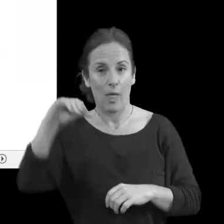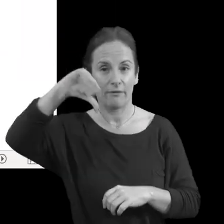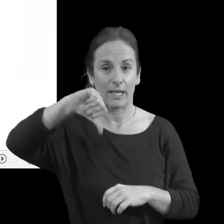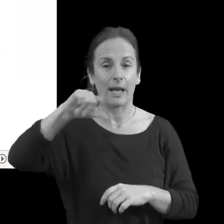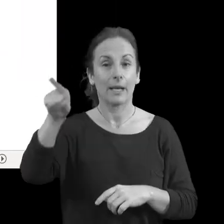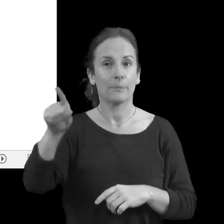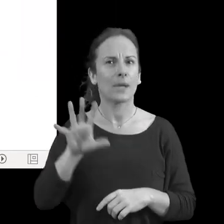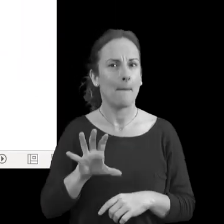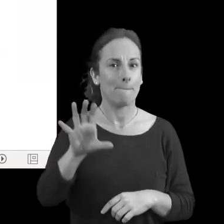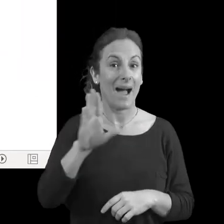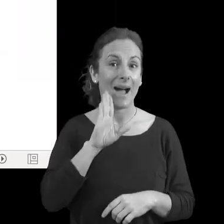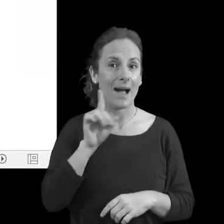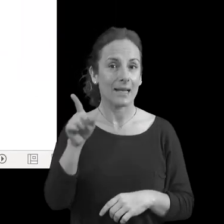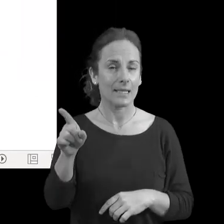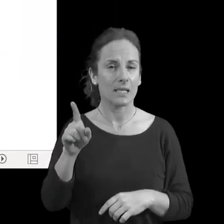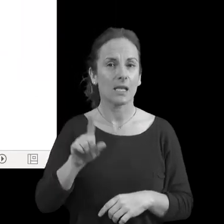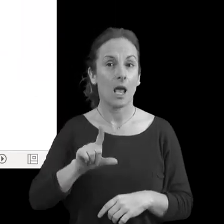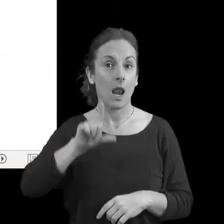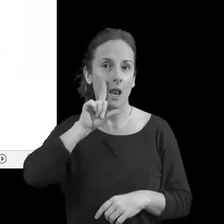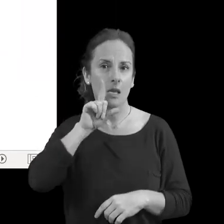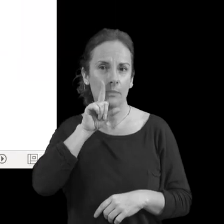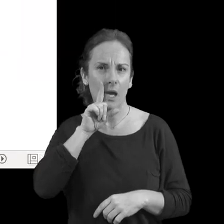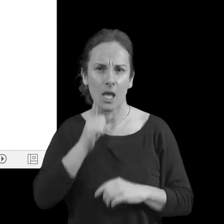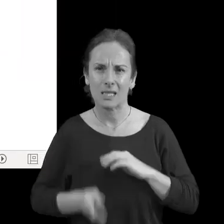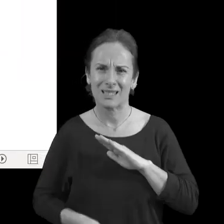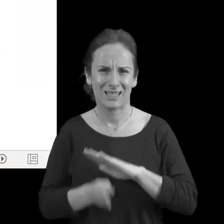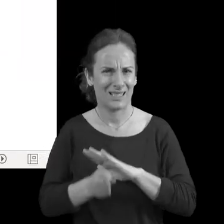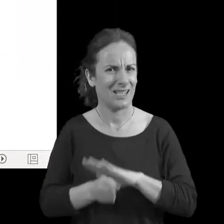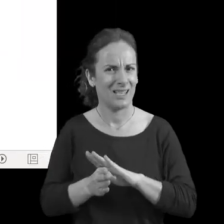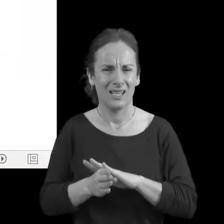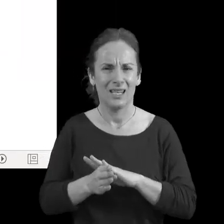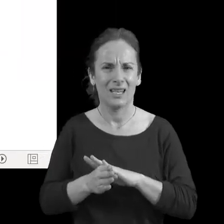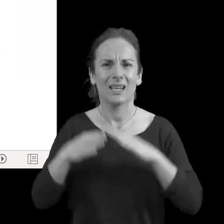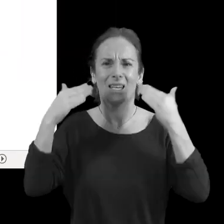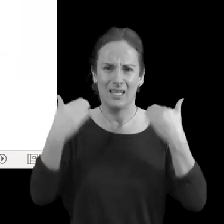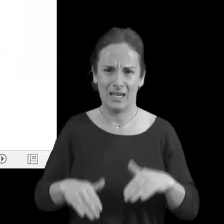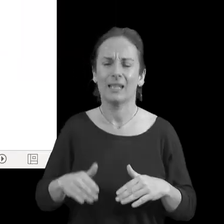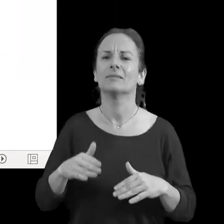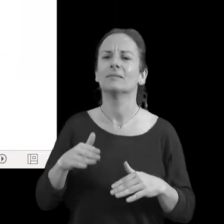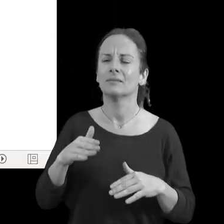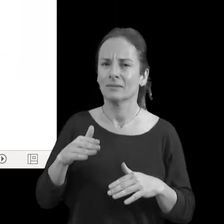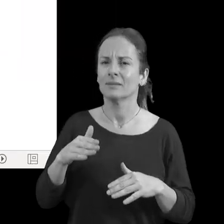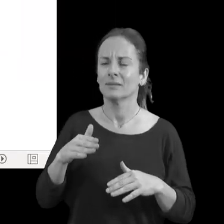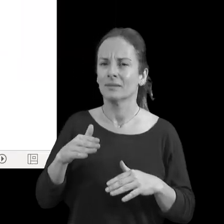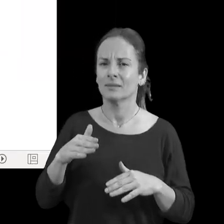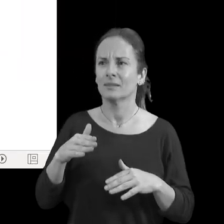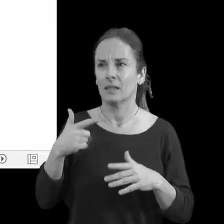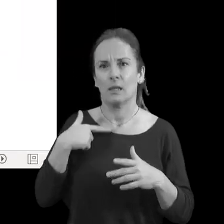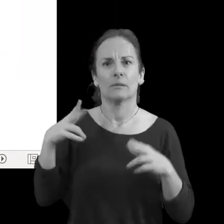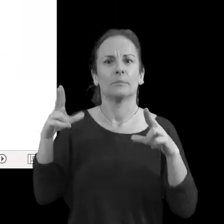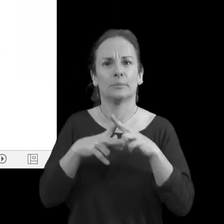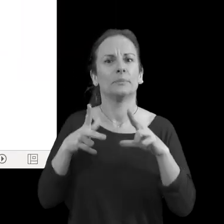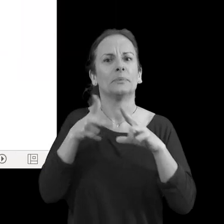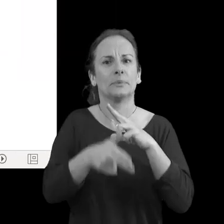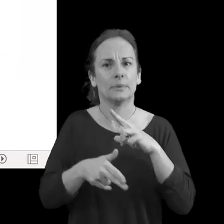donde, bueno, las lesbianas todavía sufren estas violaciones correctivas, ¿no? Por el hecho de